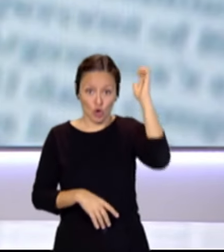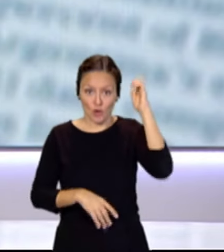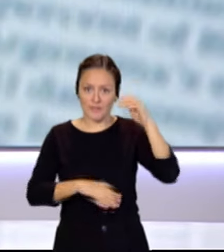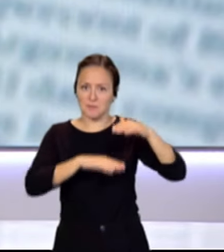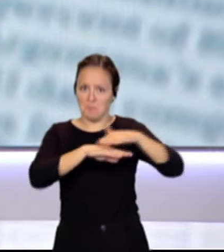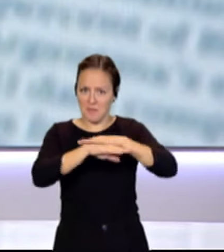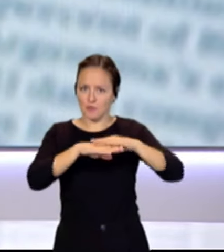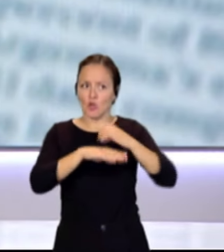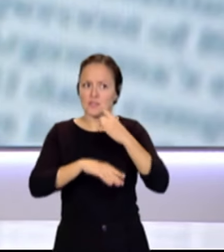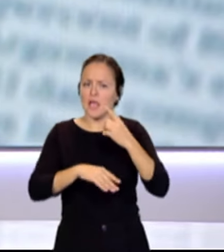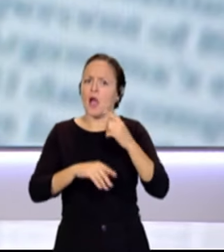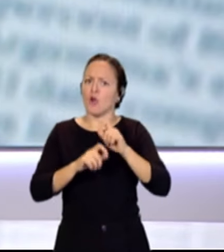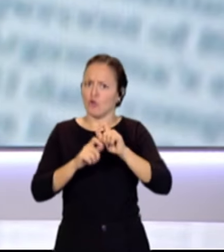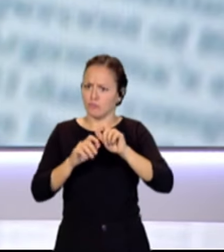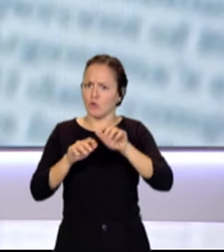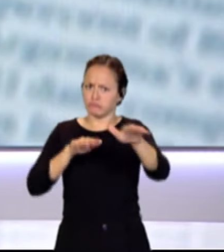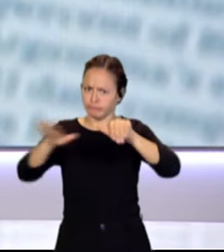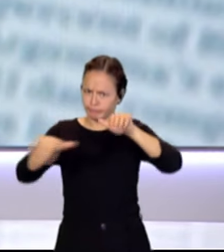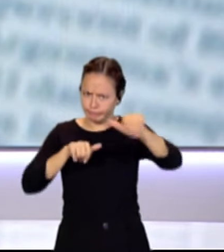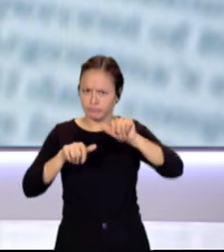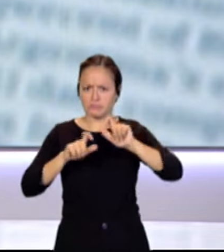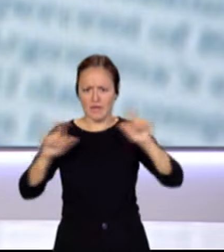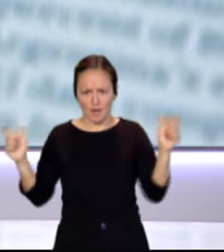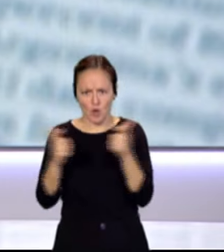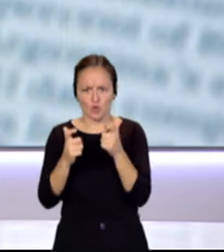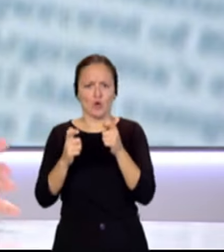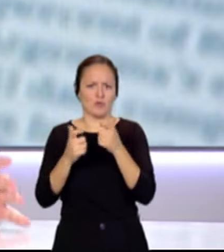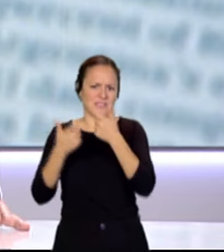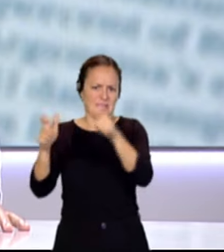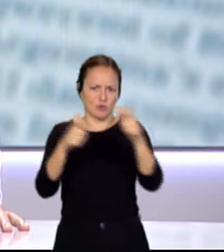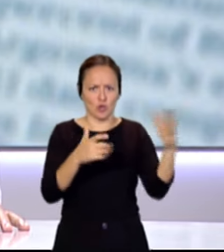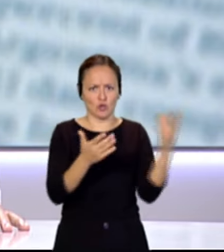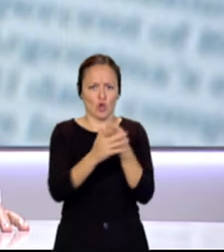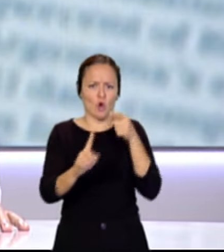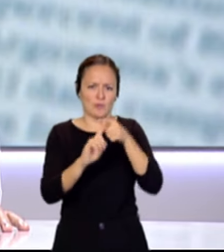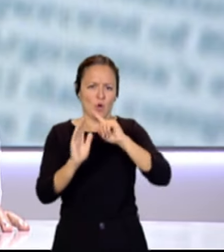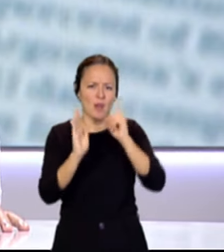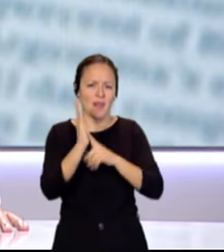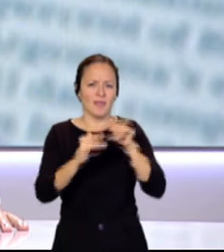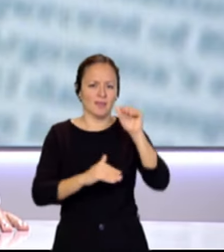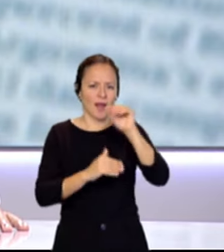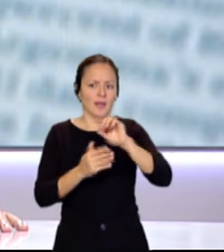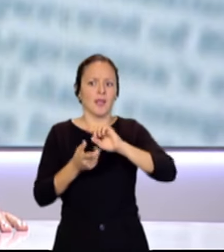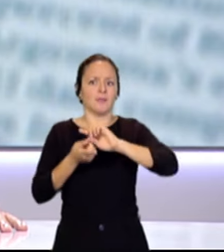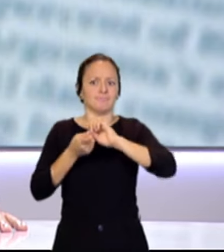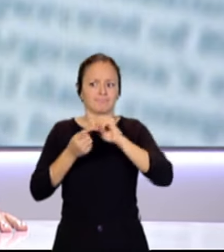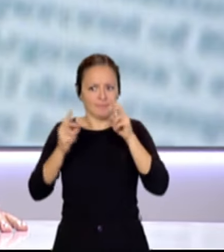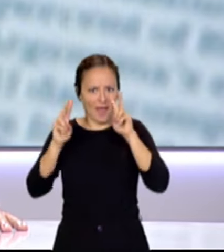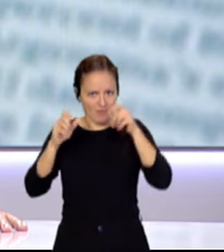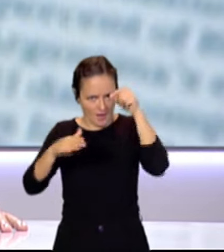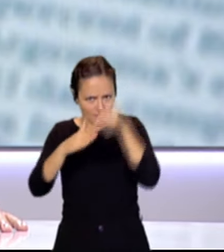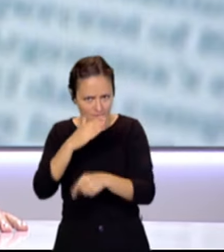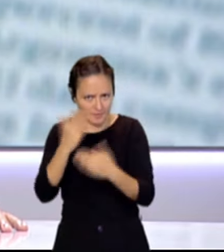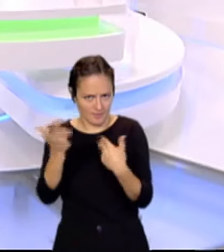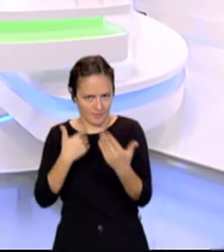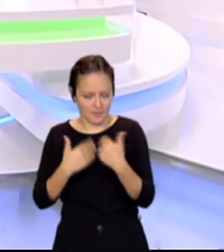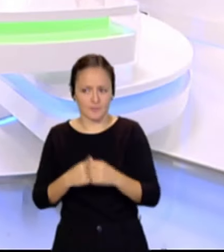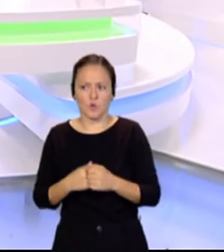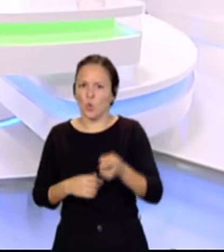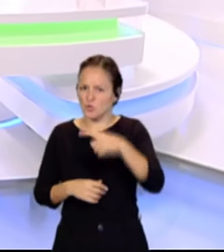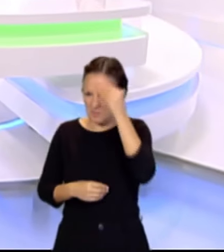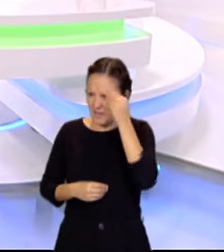una conferencia sectorial con todas las comunidades para abordar esta reforma de la ley de extranjería ven ustedes justa esta reivindicación esta denuncia que hacen el